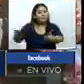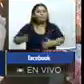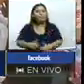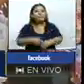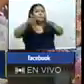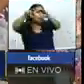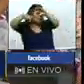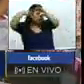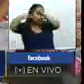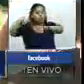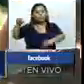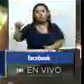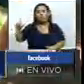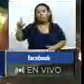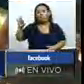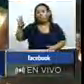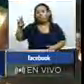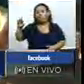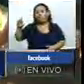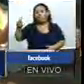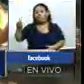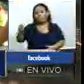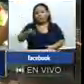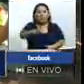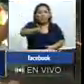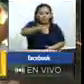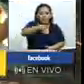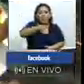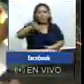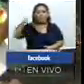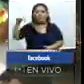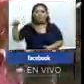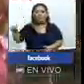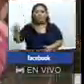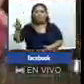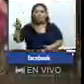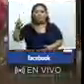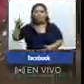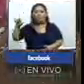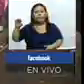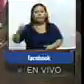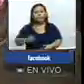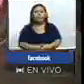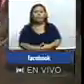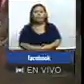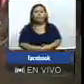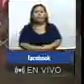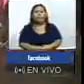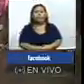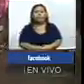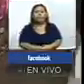Con imágenes de Alfredo López, Julio Guevara, Noticiero Hechos.